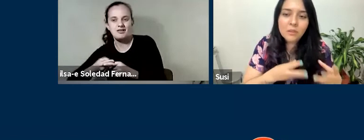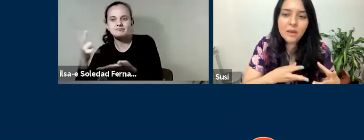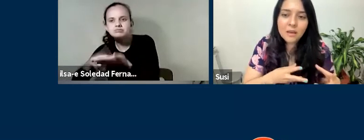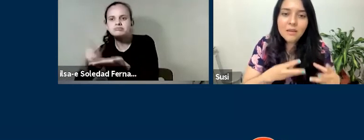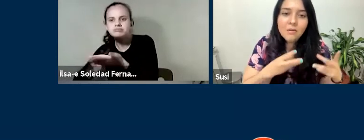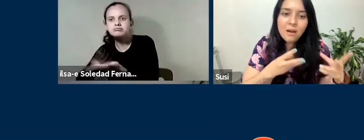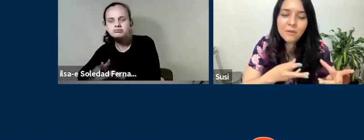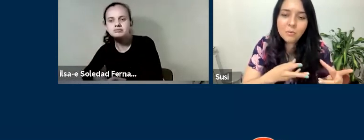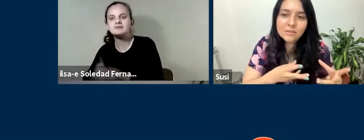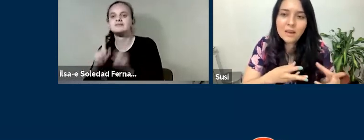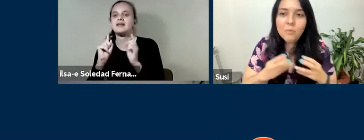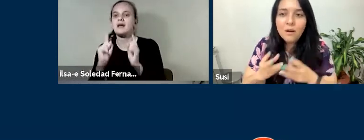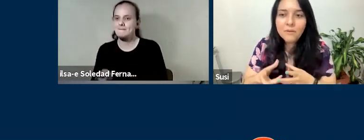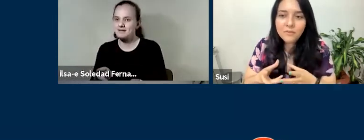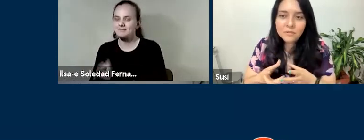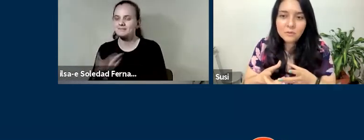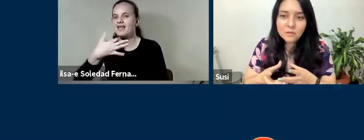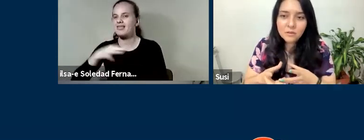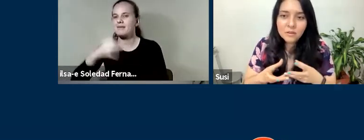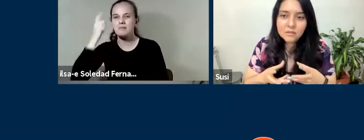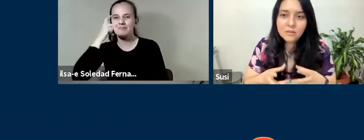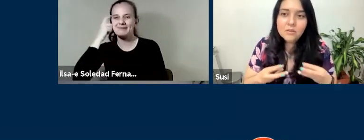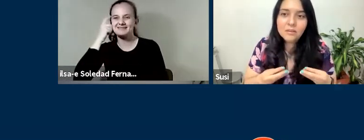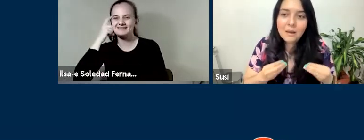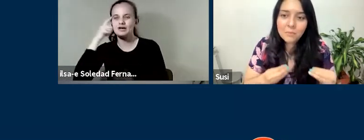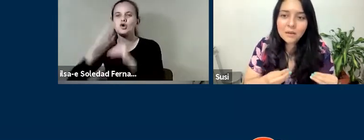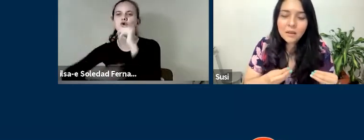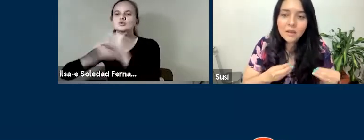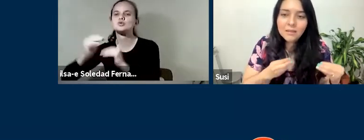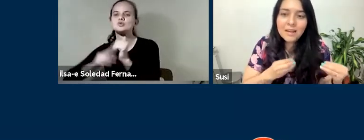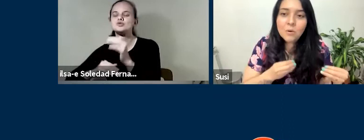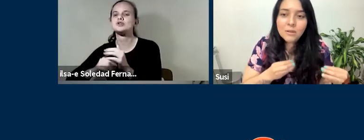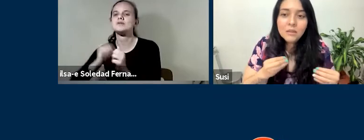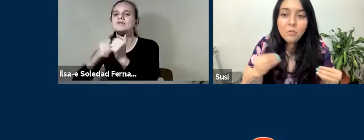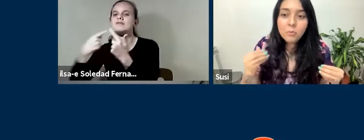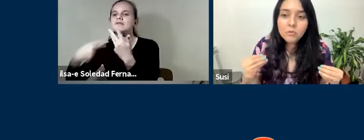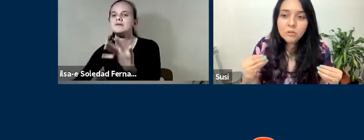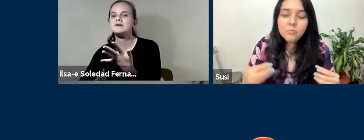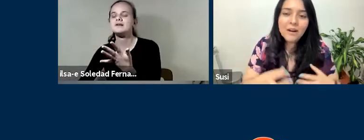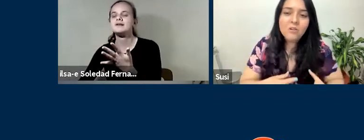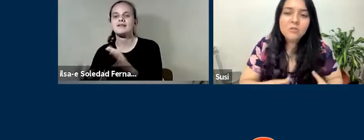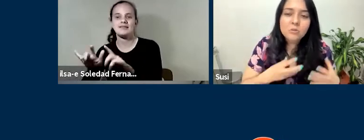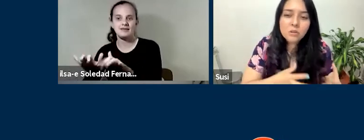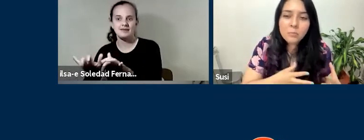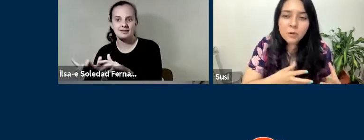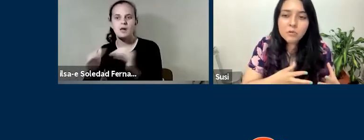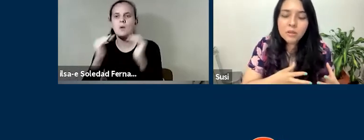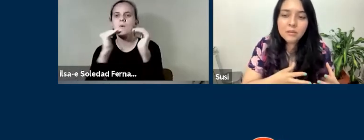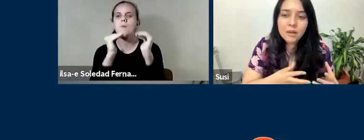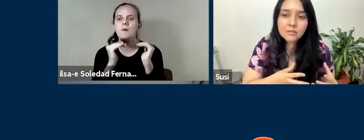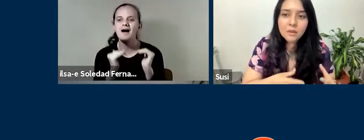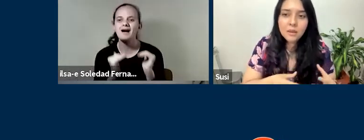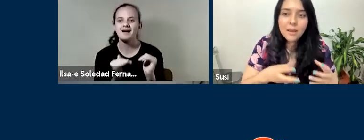uno por día abre WhatsApp o abre Facebook. ¿Sí? Entonces también tener en cuenta estos puntos para la construcción de los